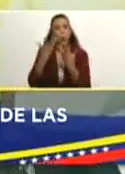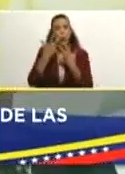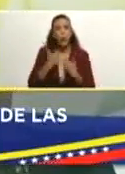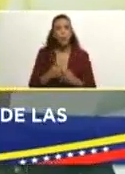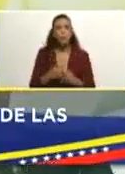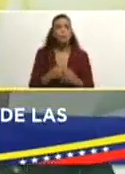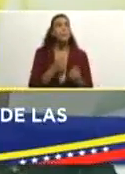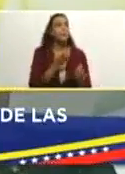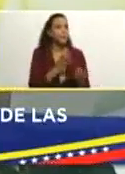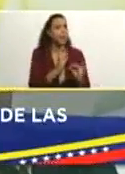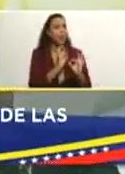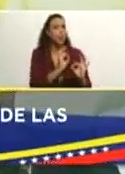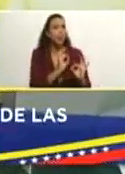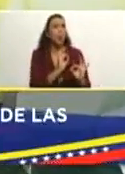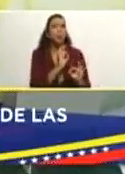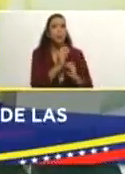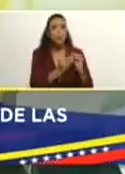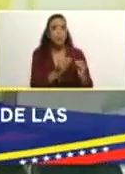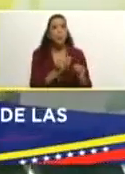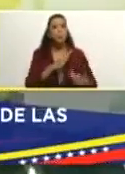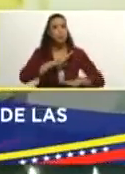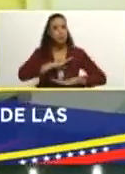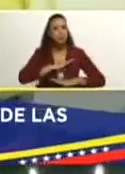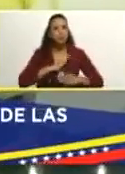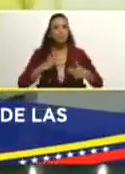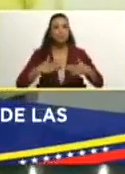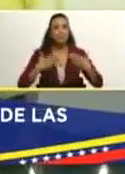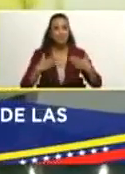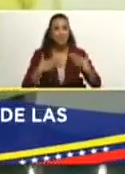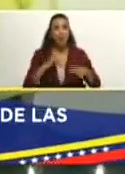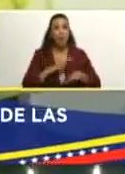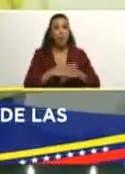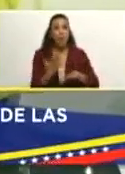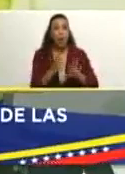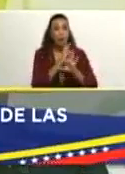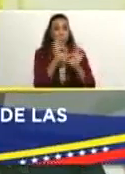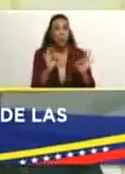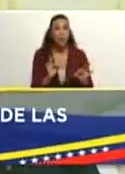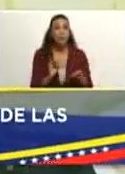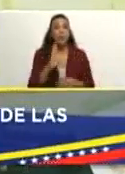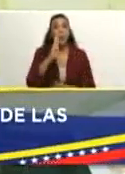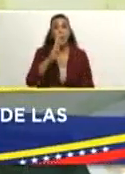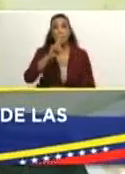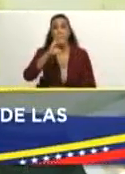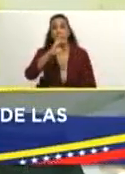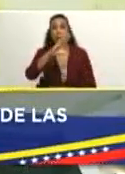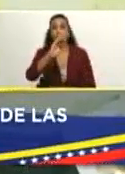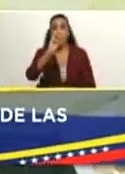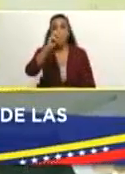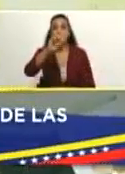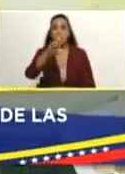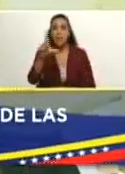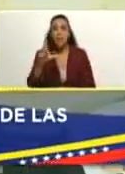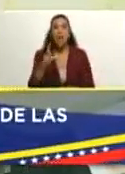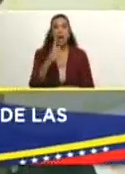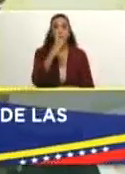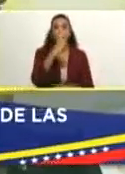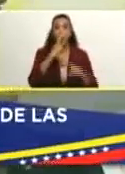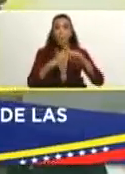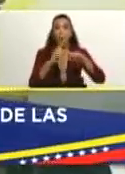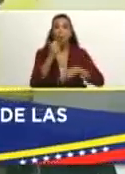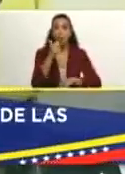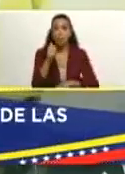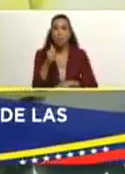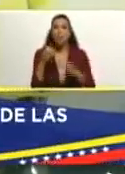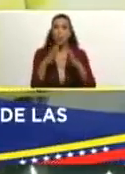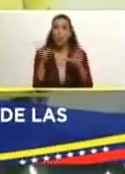actividad, presidente, de verdad que me siento súper contenta porque a través de la Bricomili, el buen gobierno 1x10, mira,